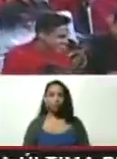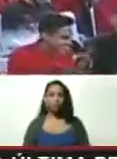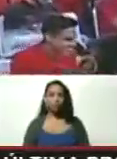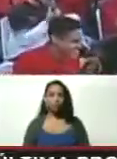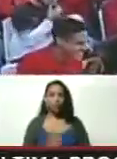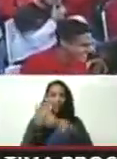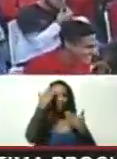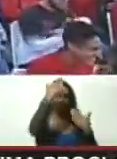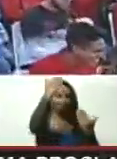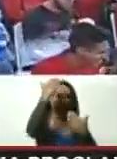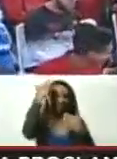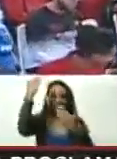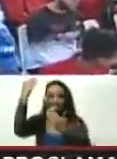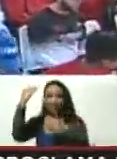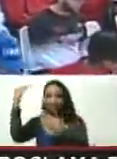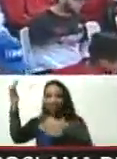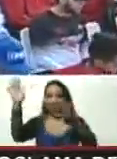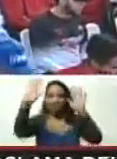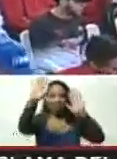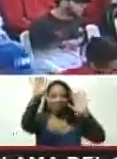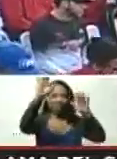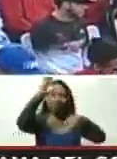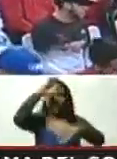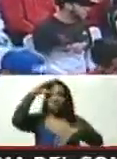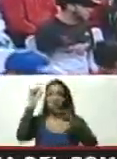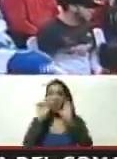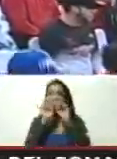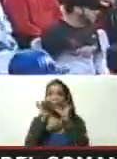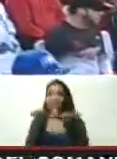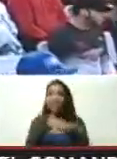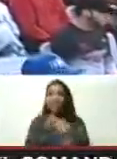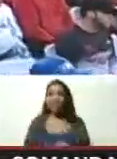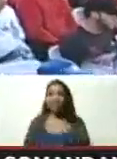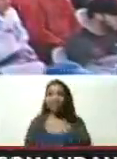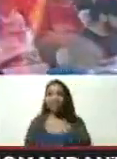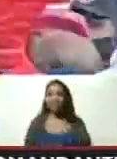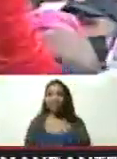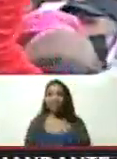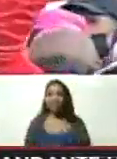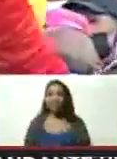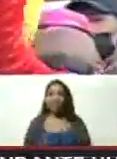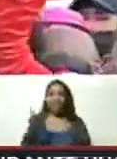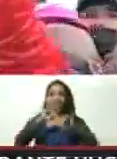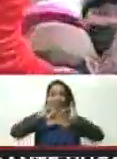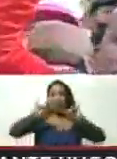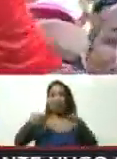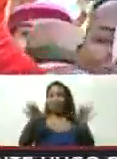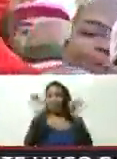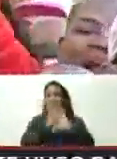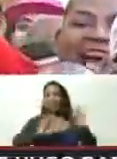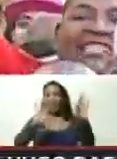Saludo por allá, vale. Que Dios la bendiga. Son bravoras. No se cansan.